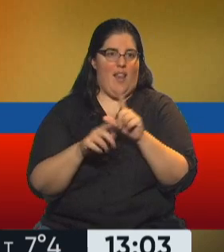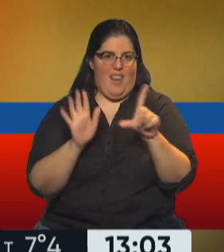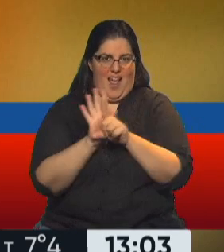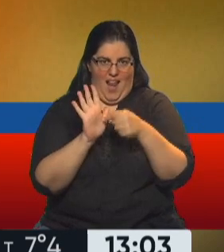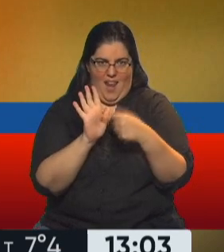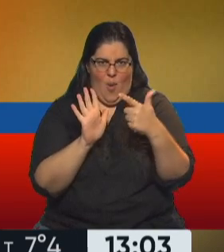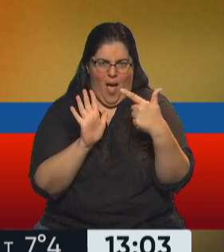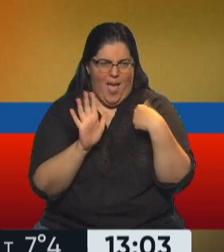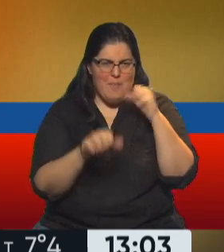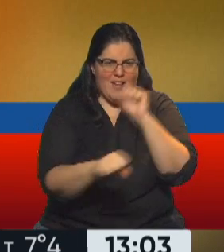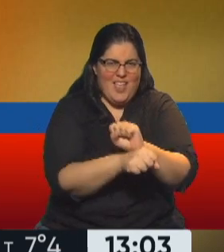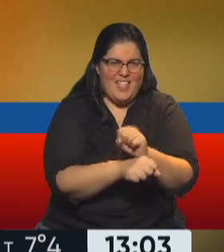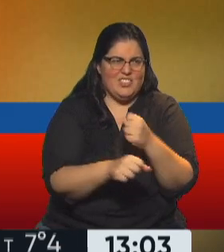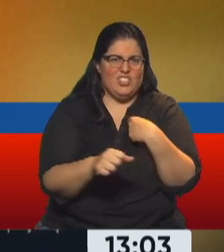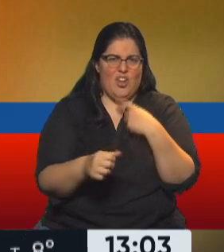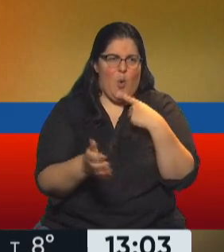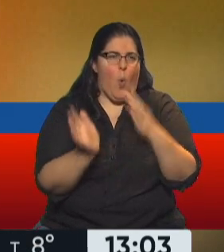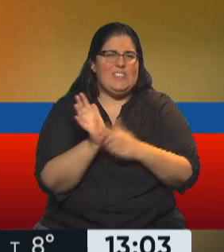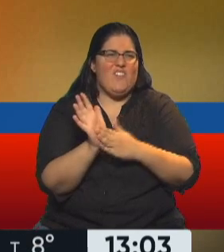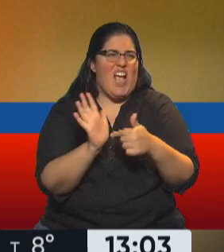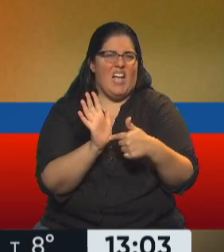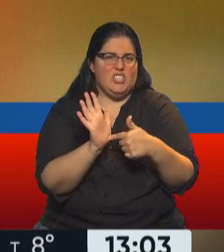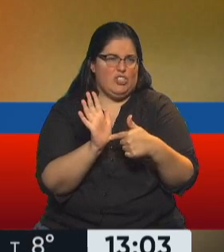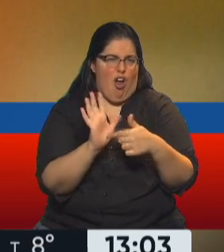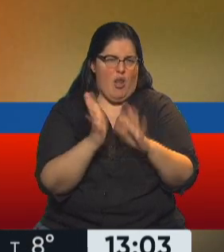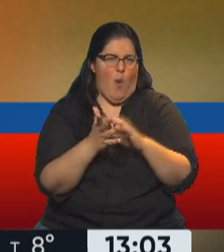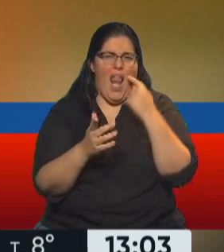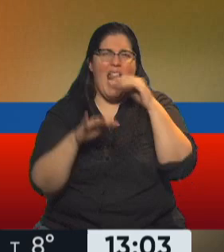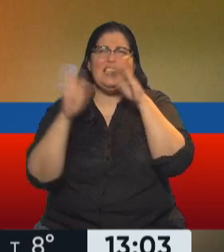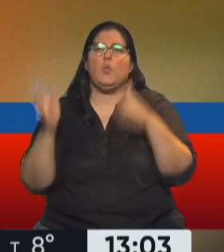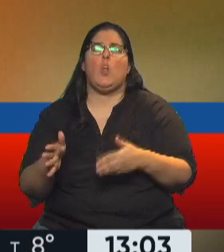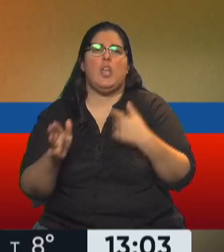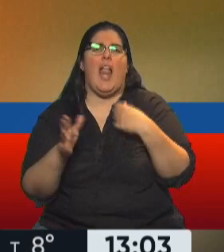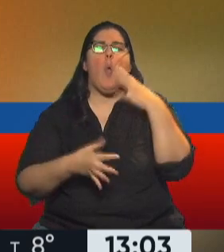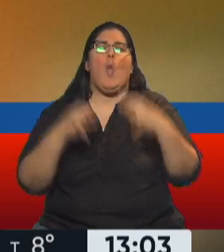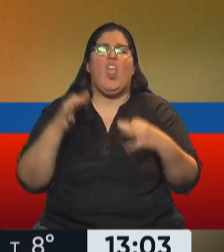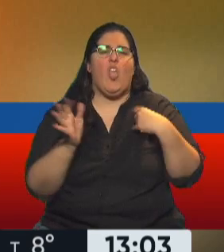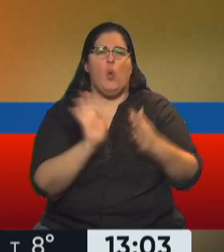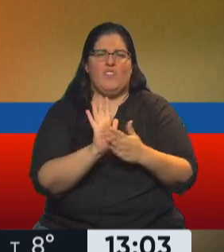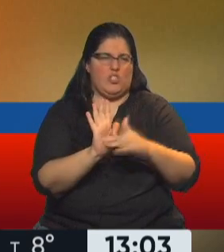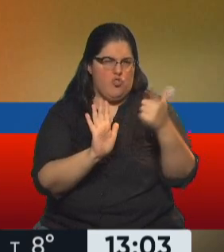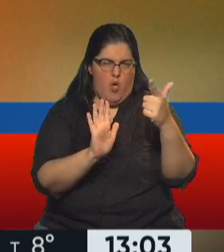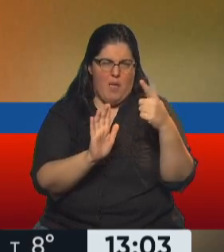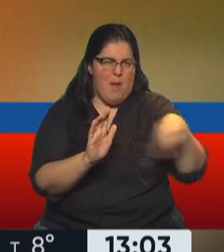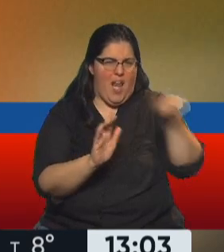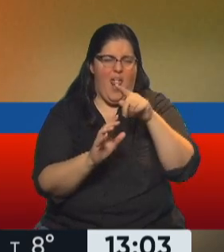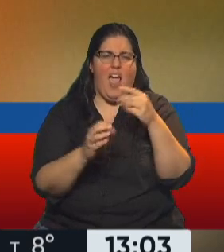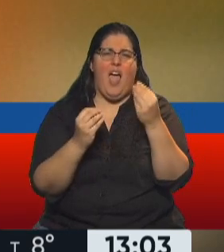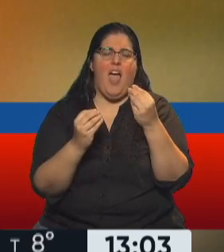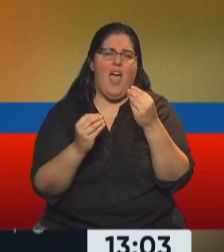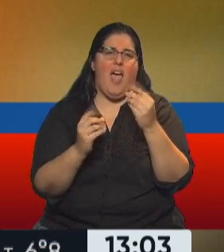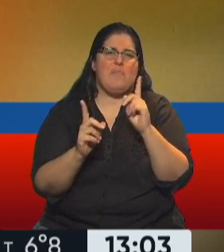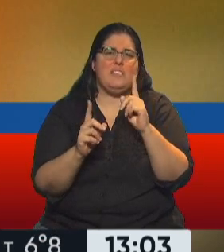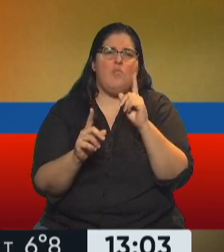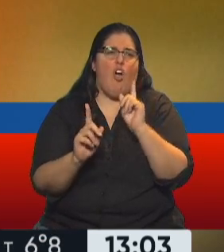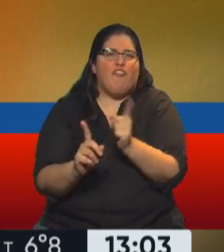que no tiene justificación alguna desde el punto de vista institucional y jurídico como para permanecer en el